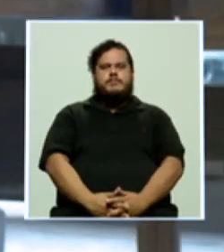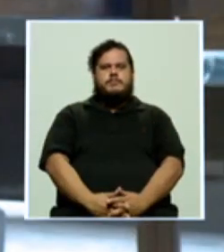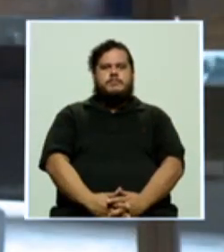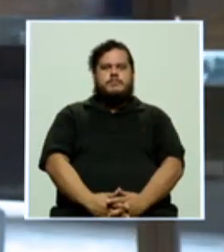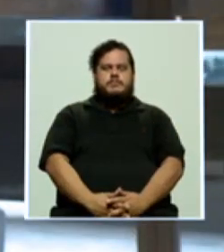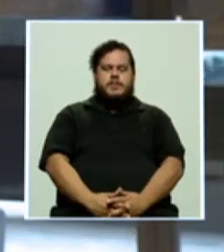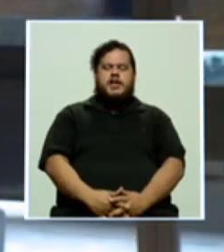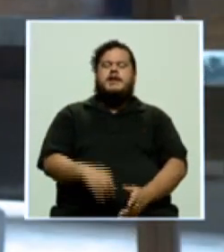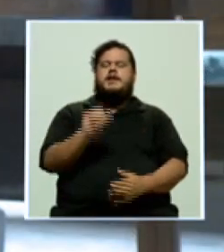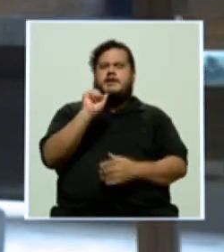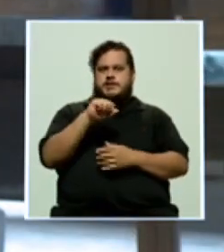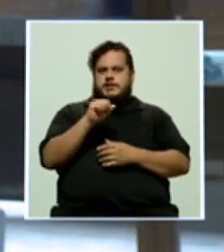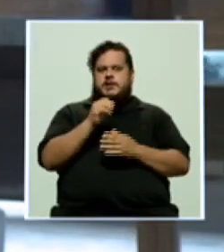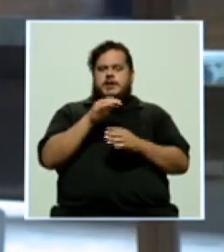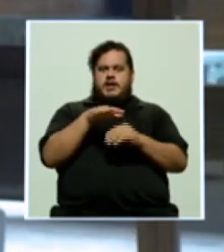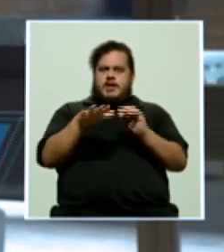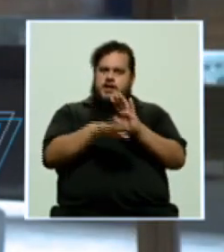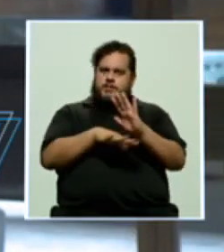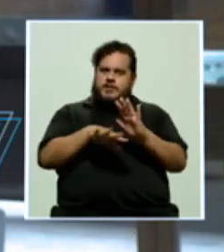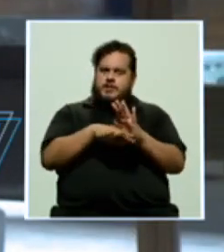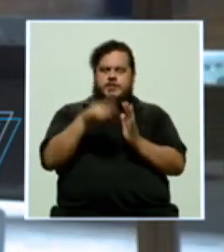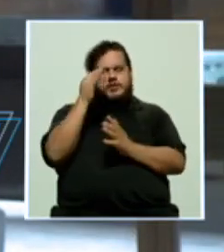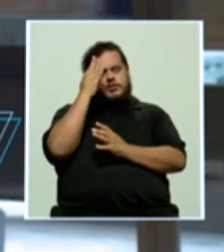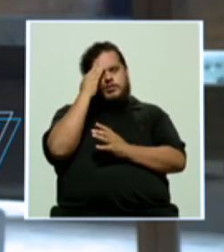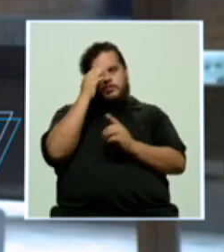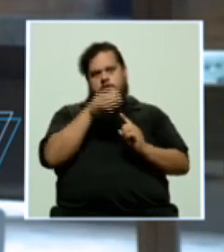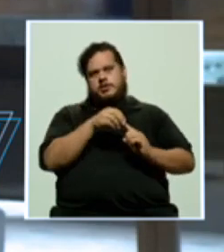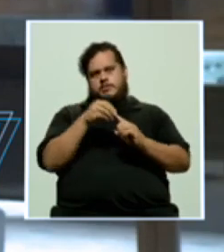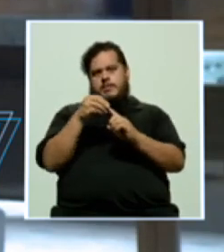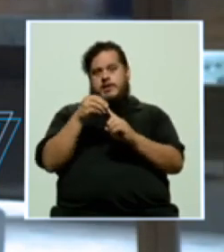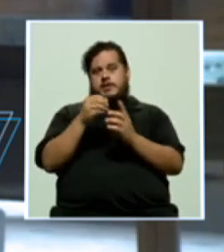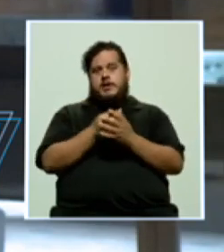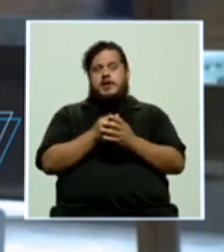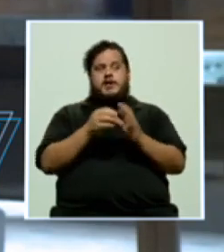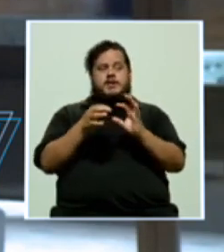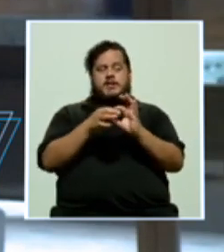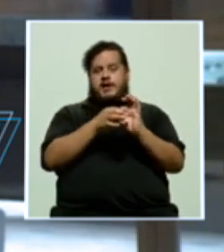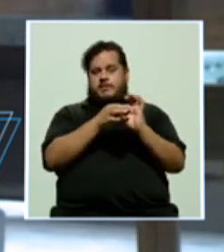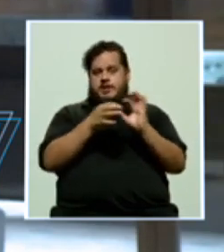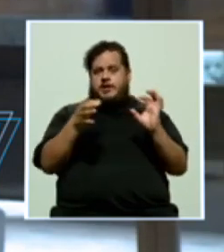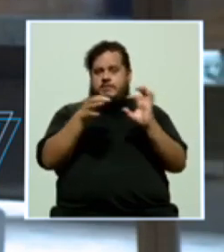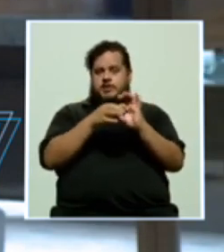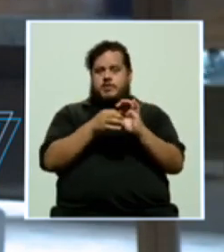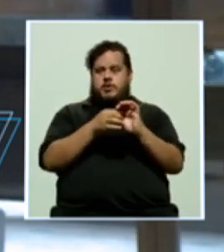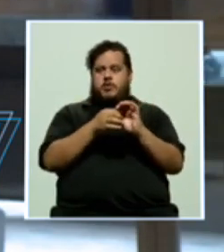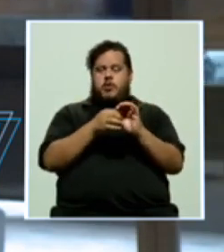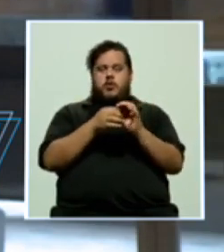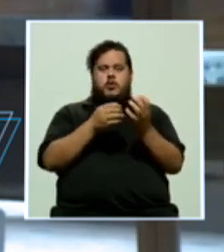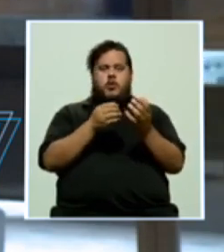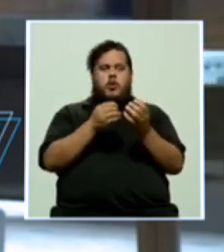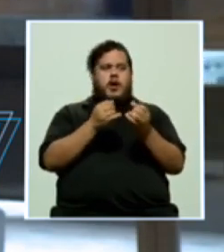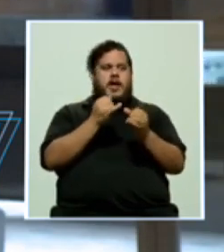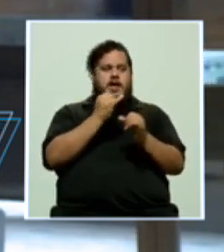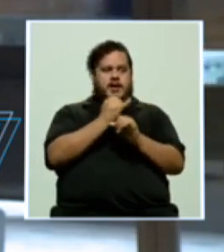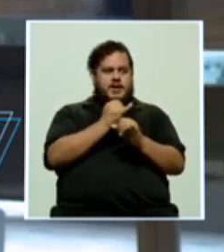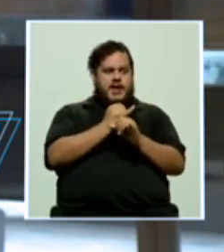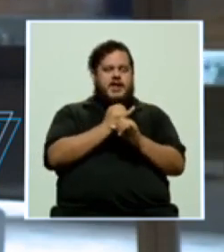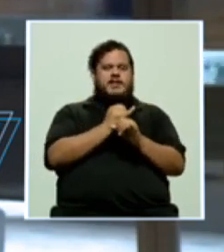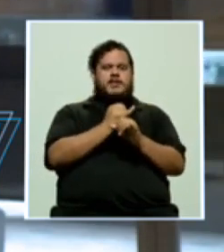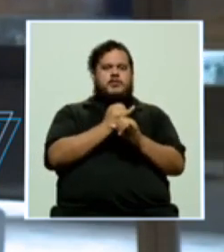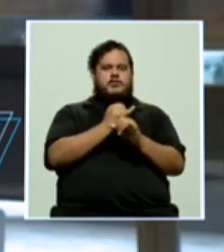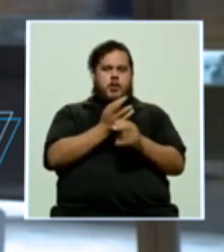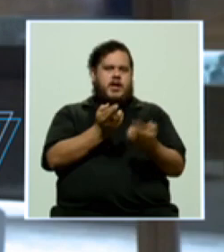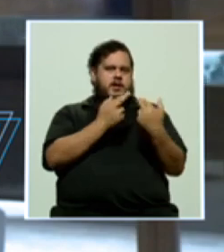Sí, básicamente hay una preocupación principal que tiene que ver con el órgano rector en materia de empleo público.